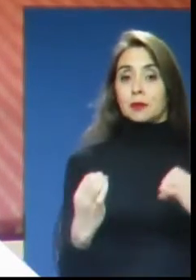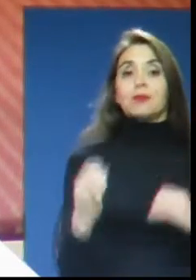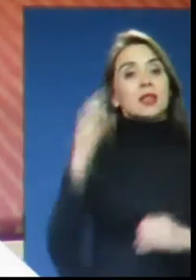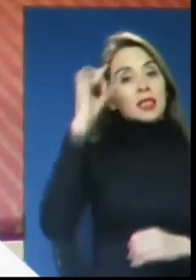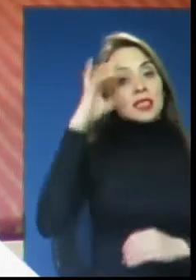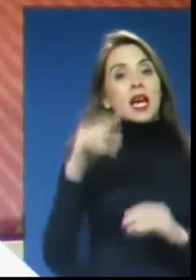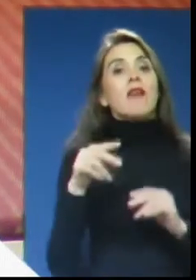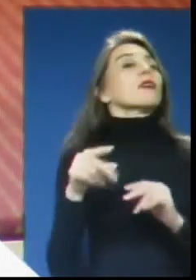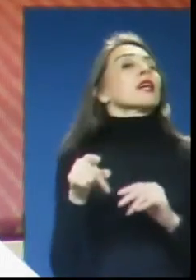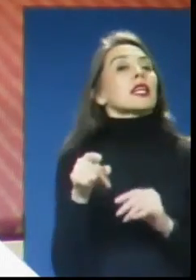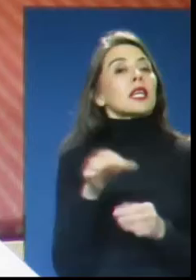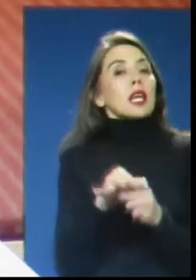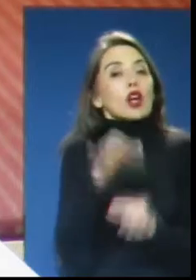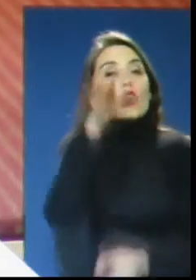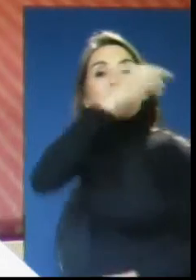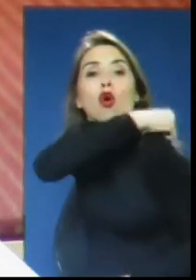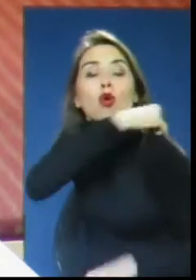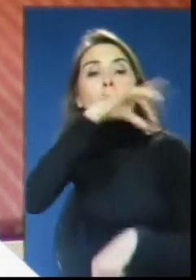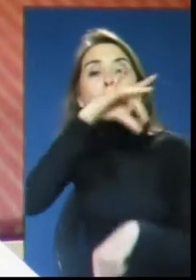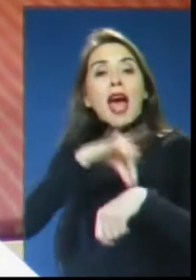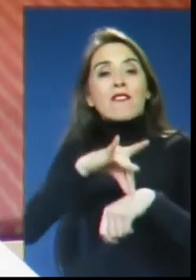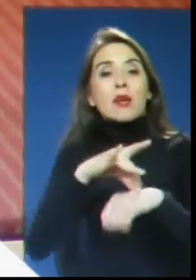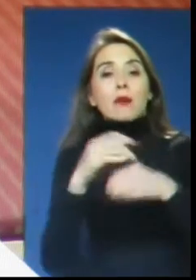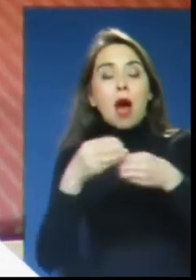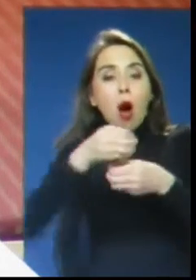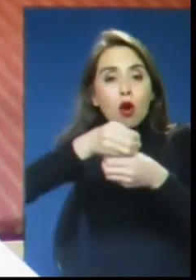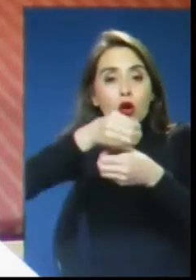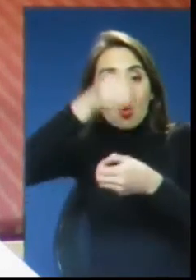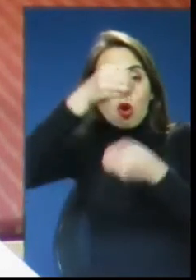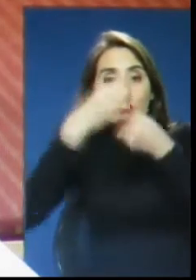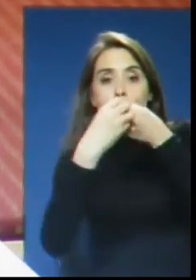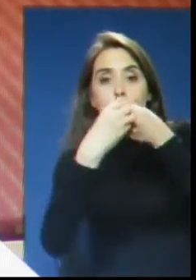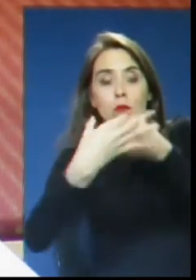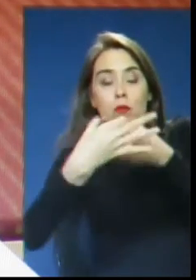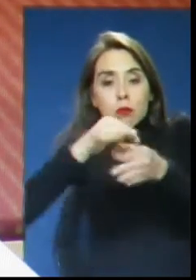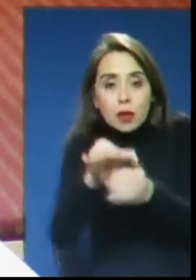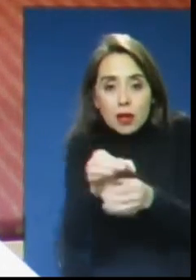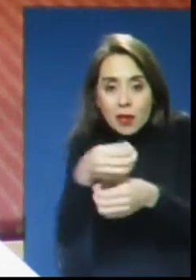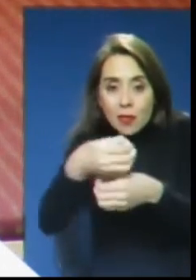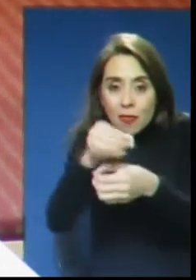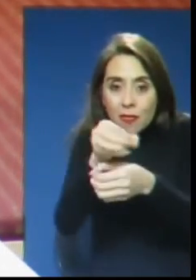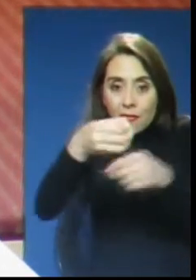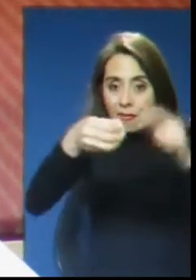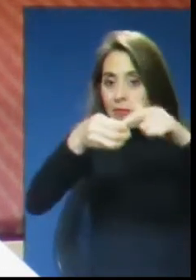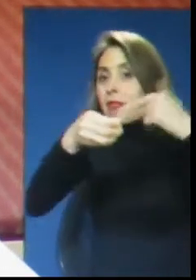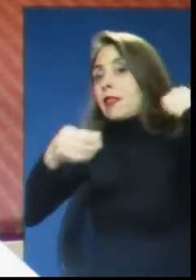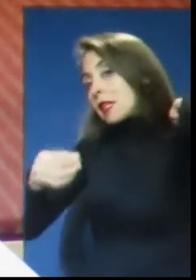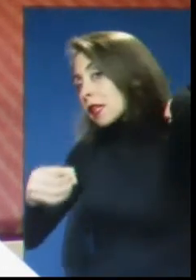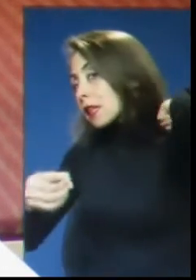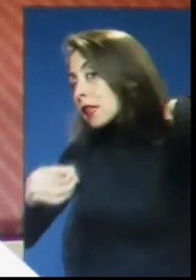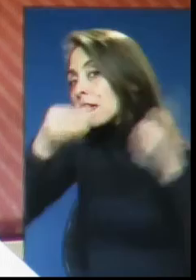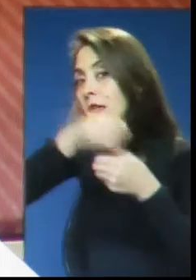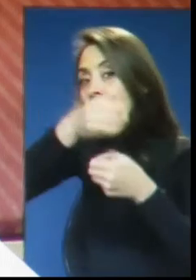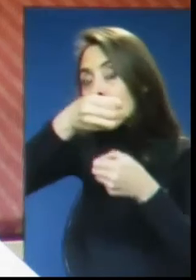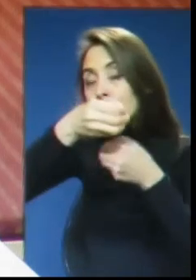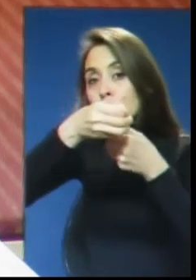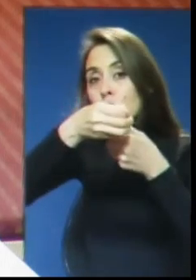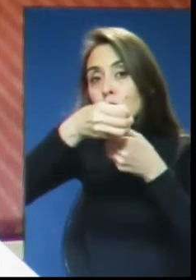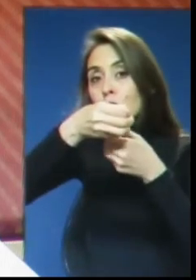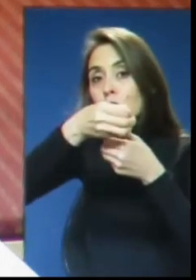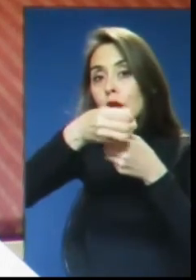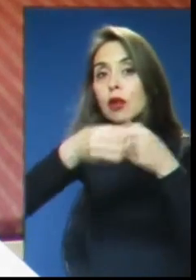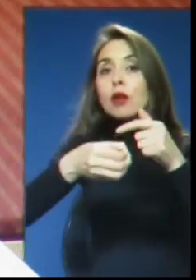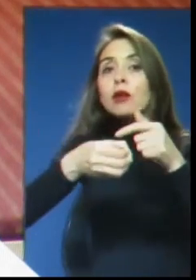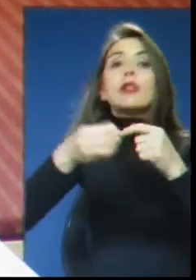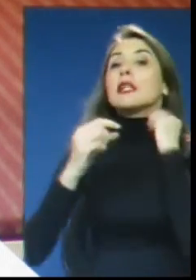las patologías de la columna, la hernia se produce cuando todo o parte del disco de la columna, en su